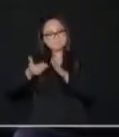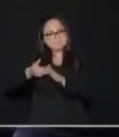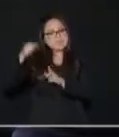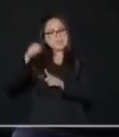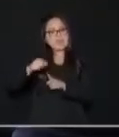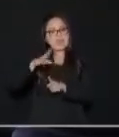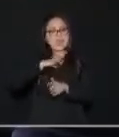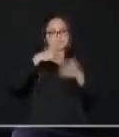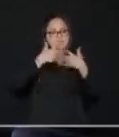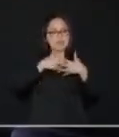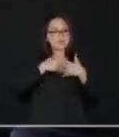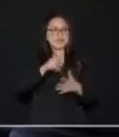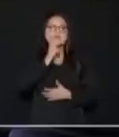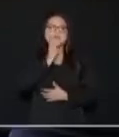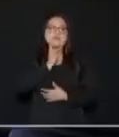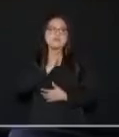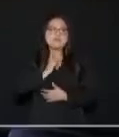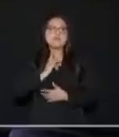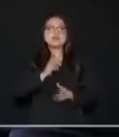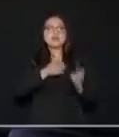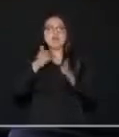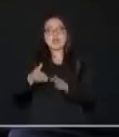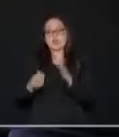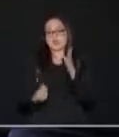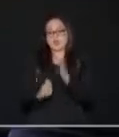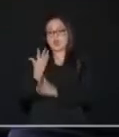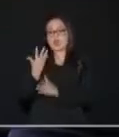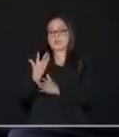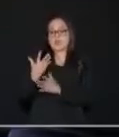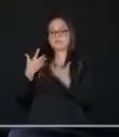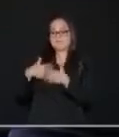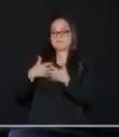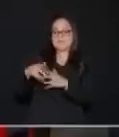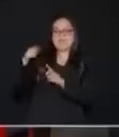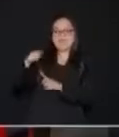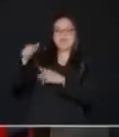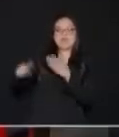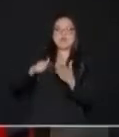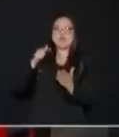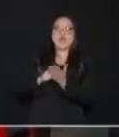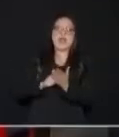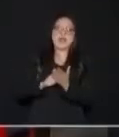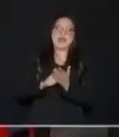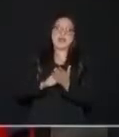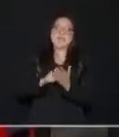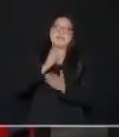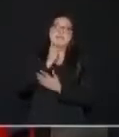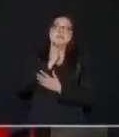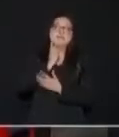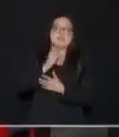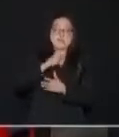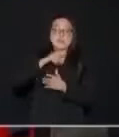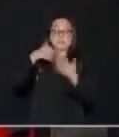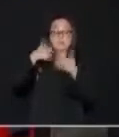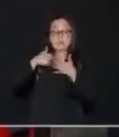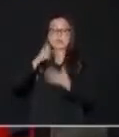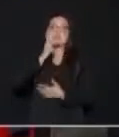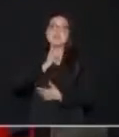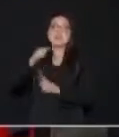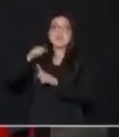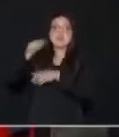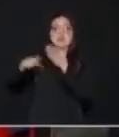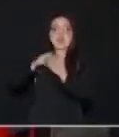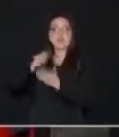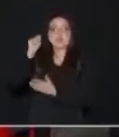existentes y haremos una nueva refinería en dos bocas paraíso tabasco para dejar de